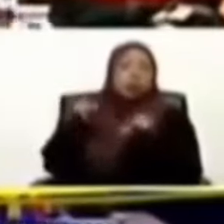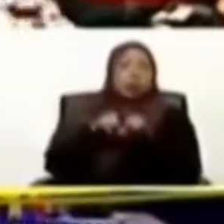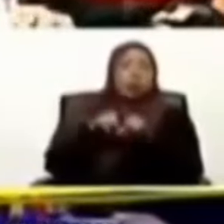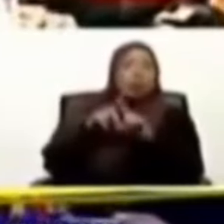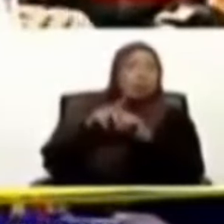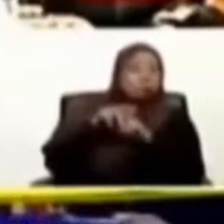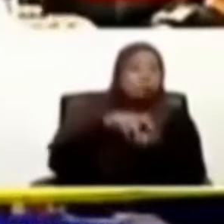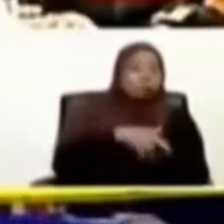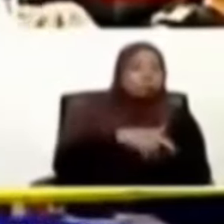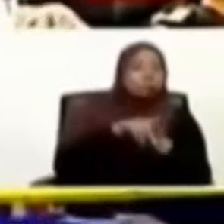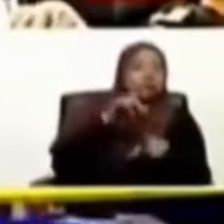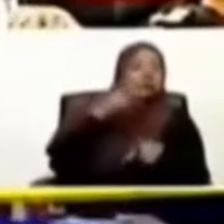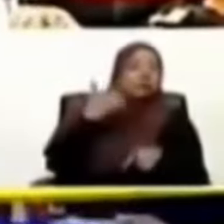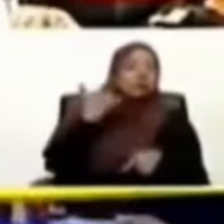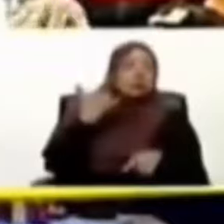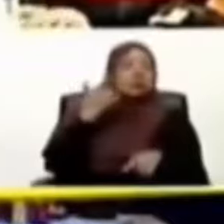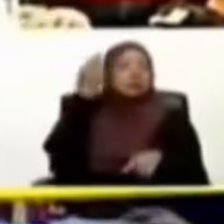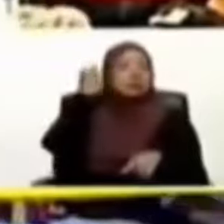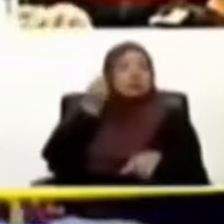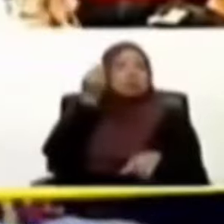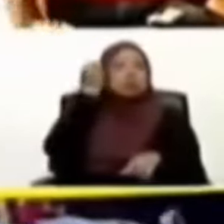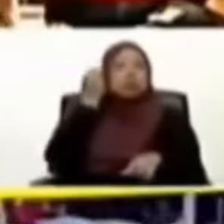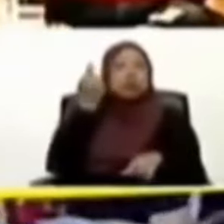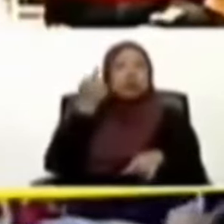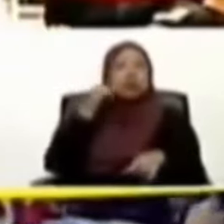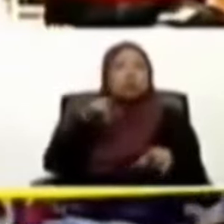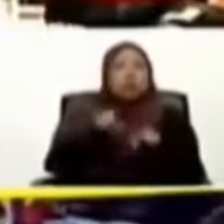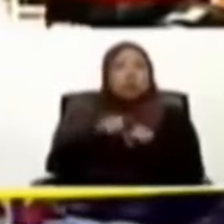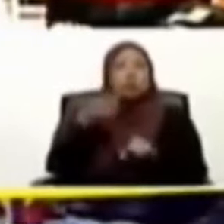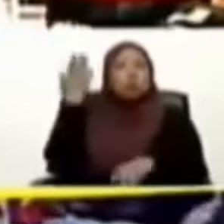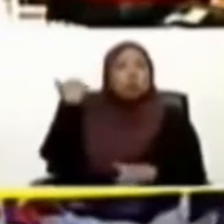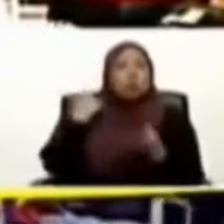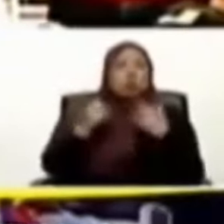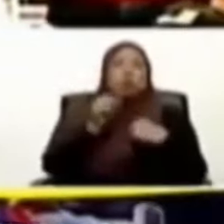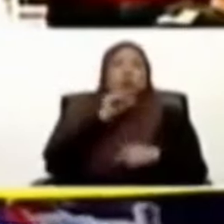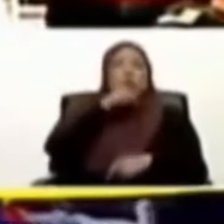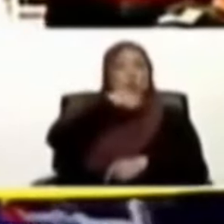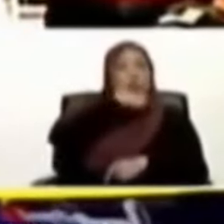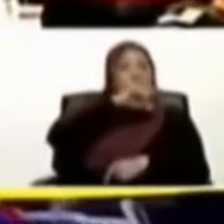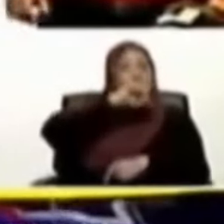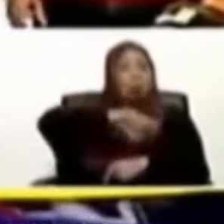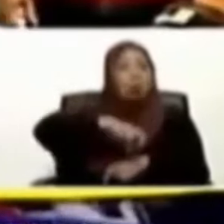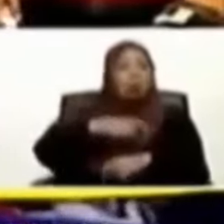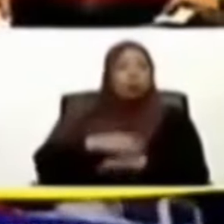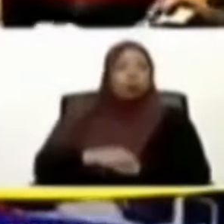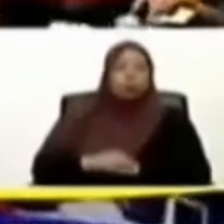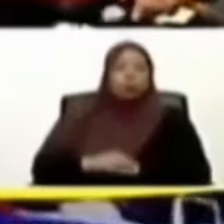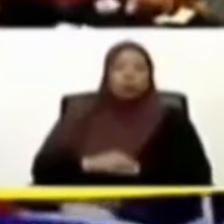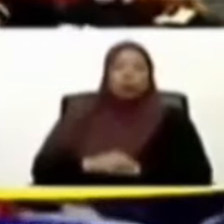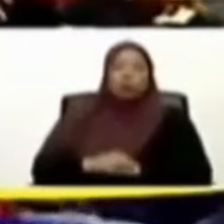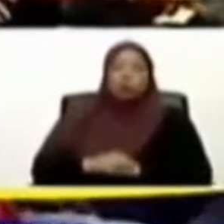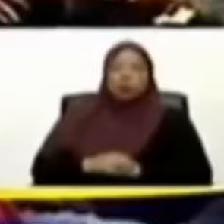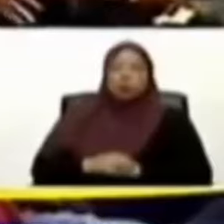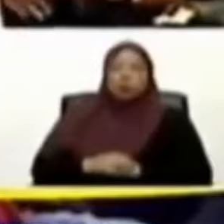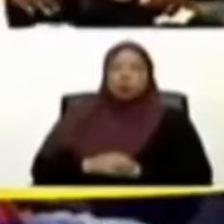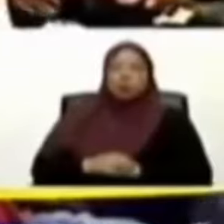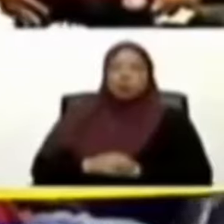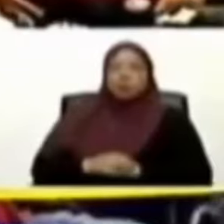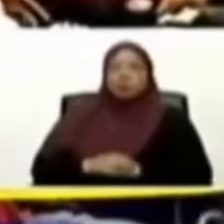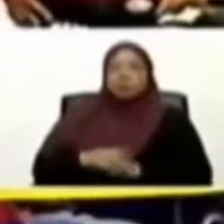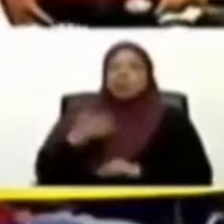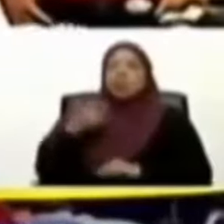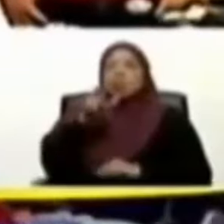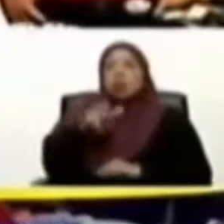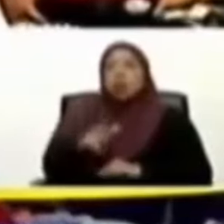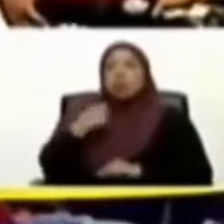electorales, alegando sus sanciones contra las personas del régimen. En el pasado, María Corina Machado, conservadora y